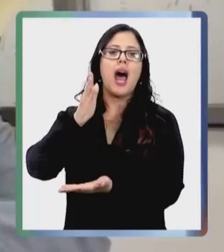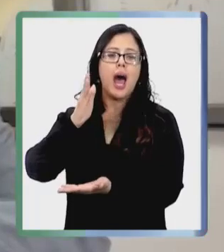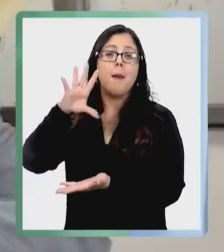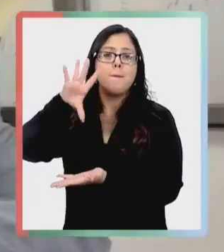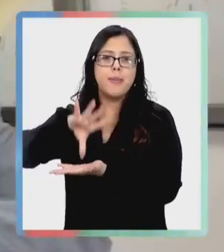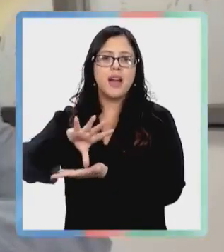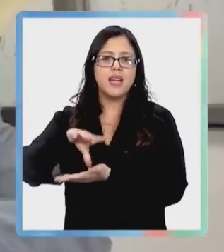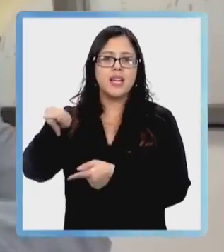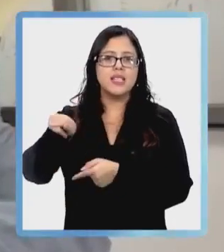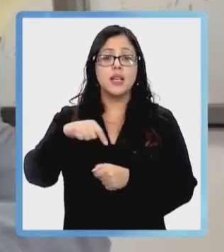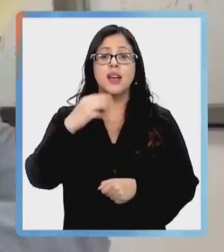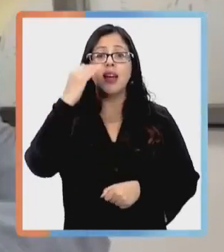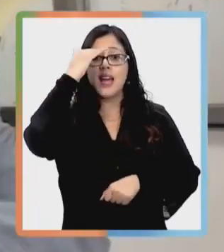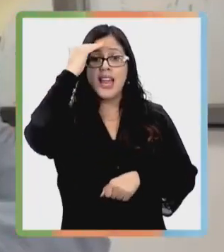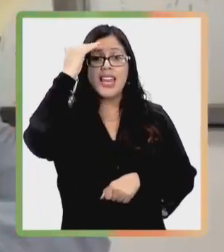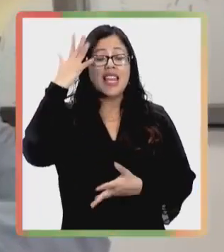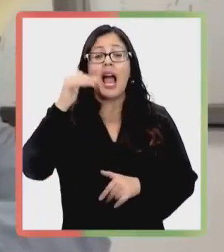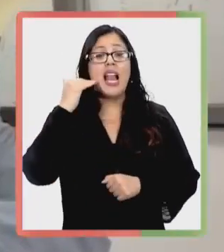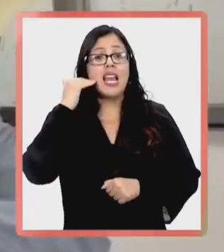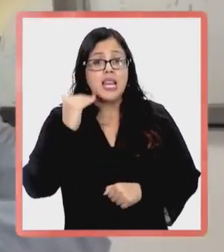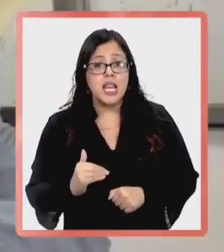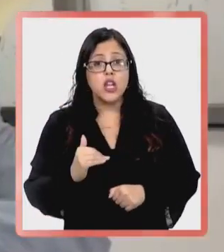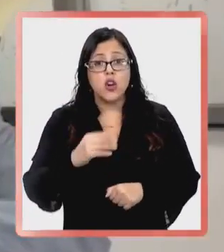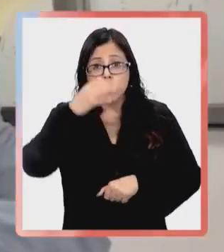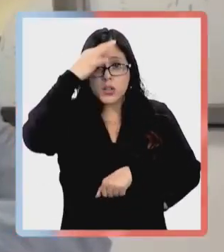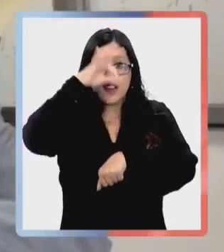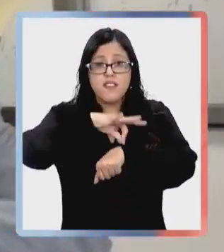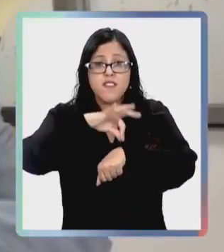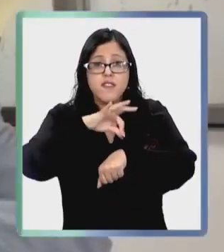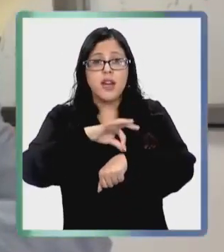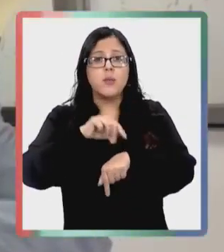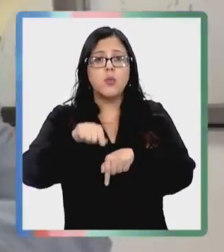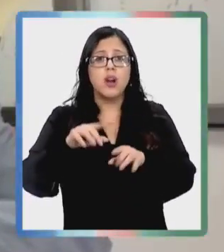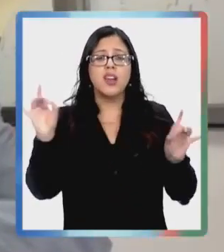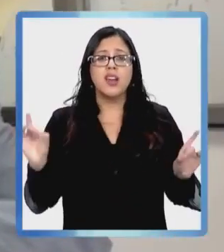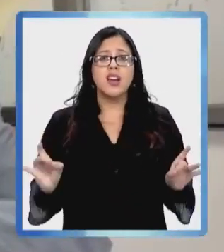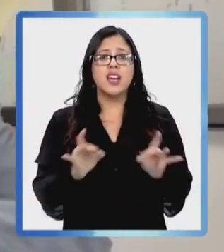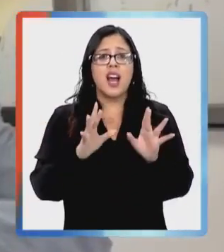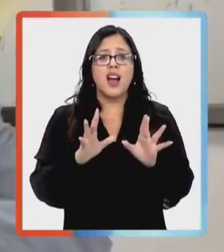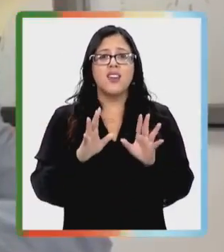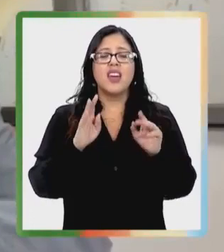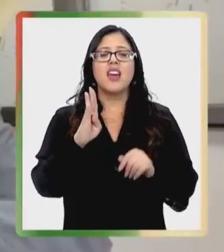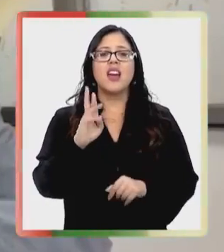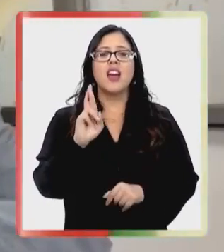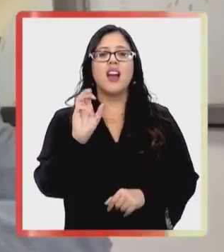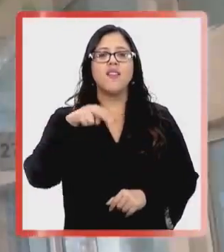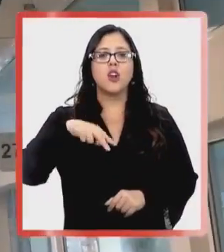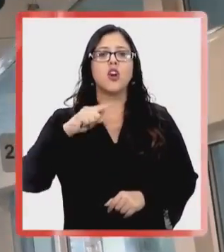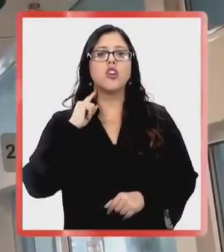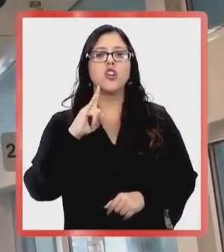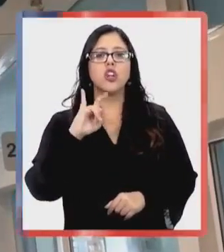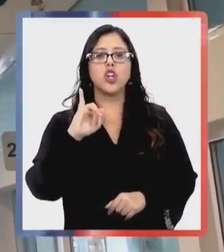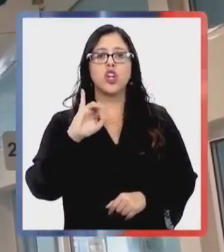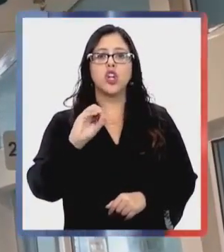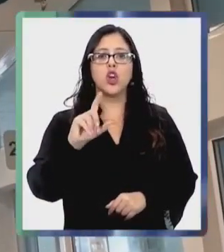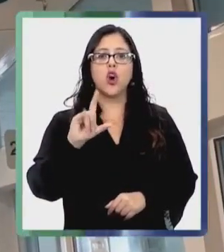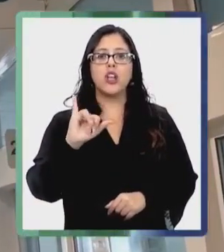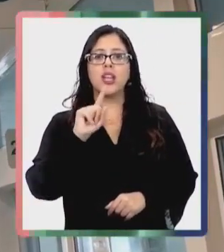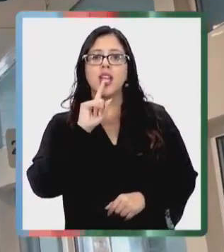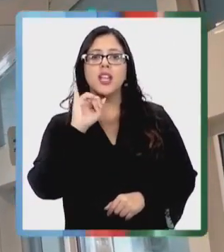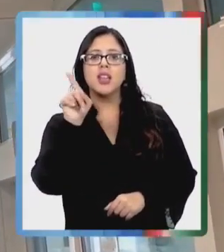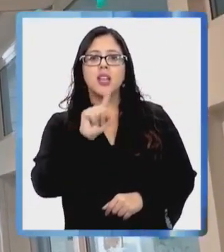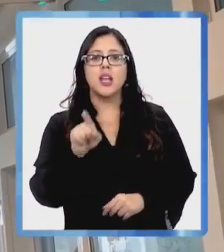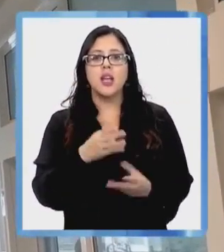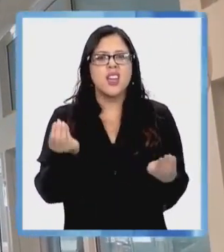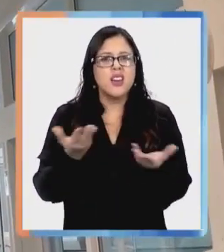se contagia con el virus sincicial respiratorio sufre un cuadro muy grave que se llama bronquiolitis. Esta bronquiolitis, ¿qué es lo